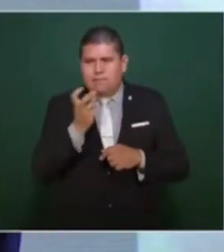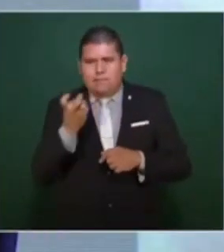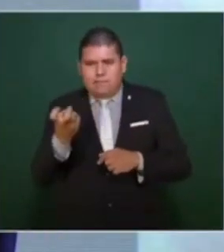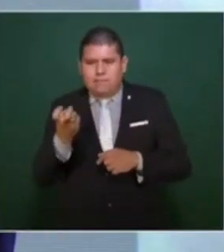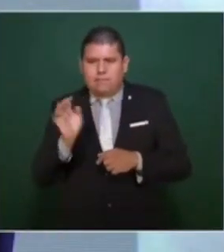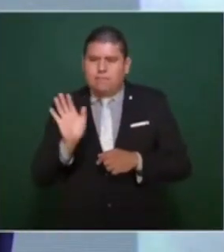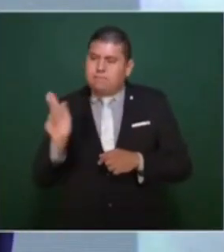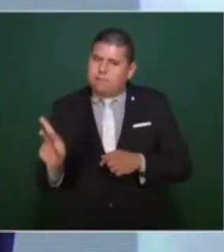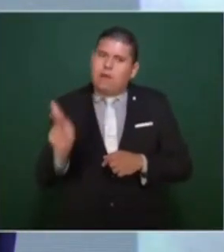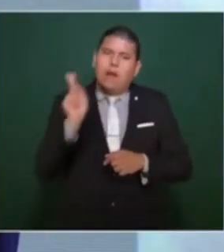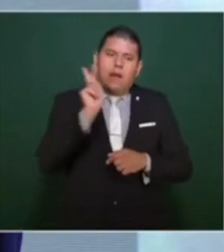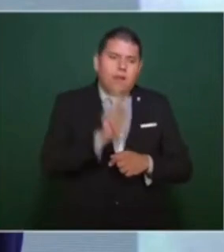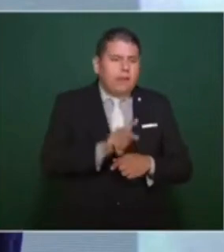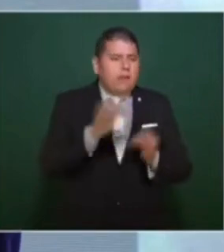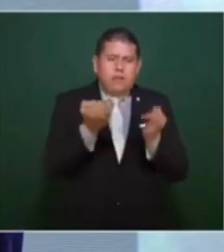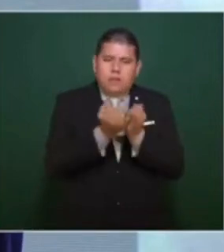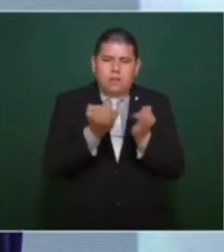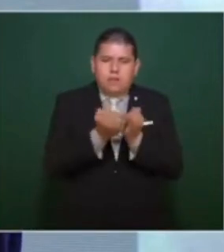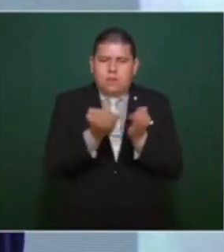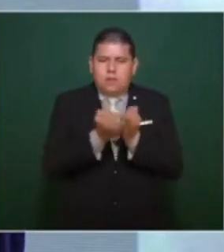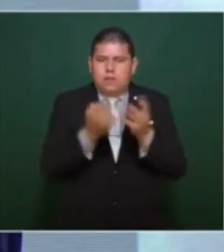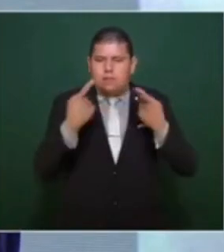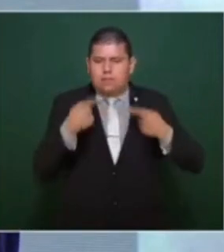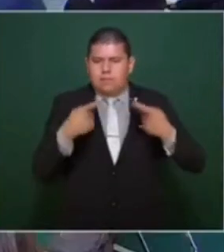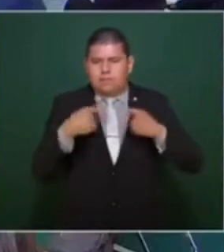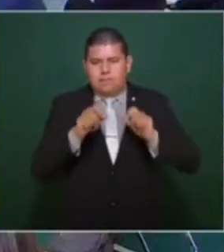es importante,